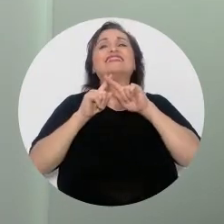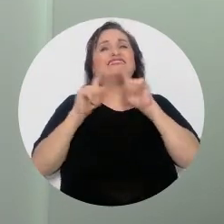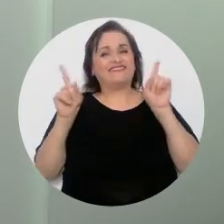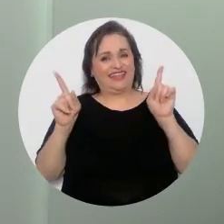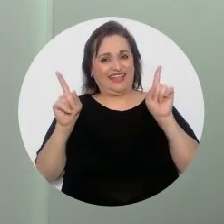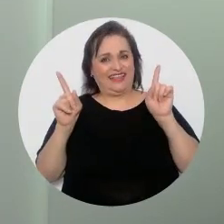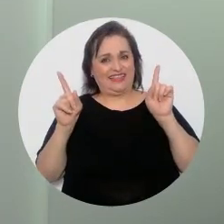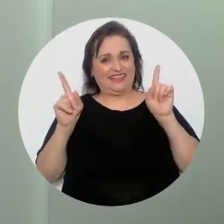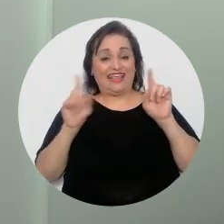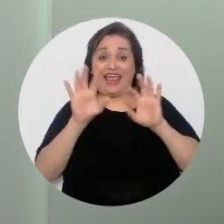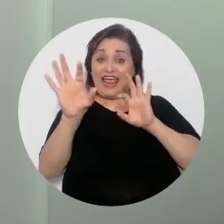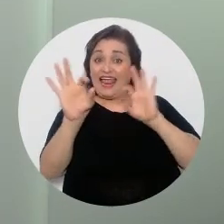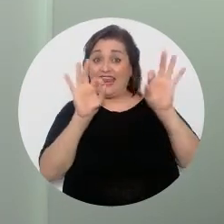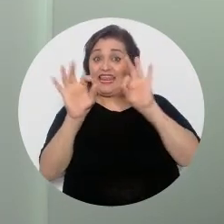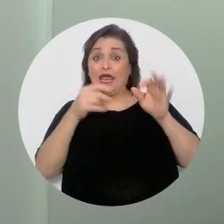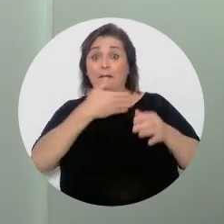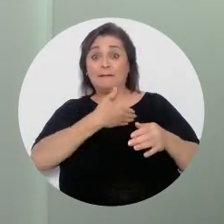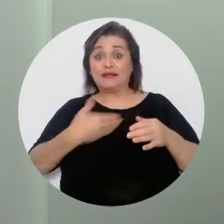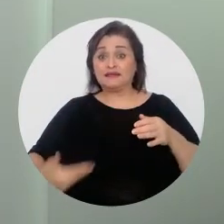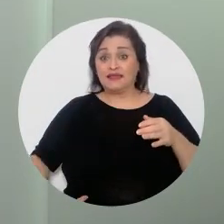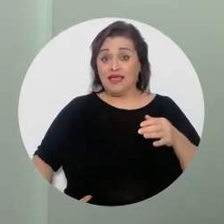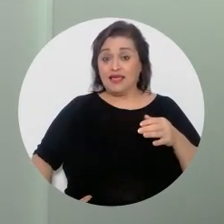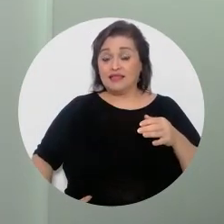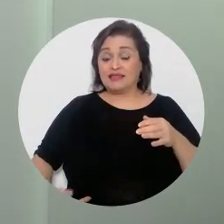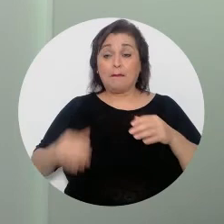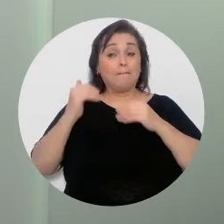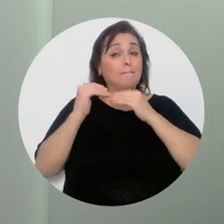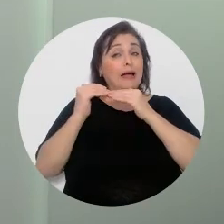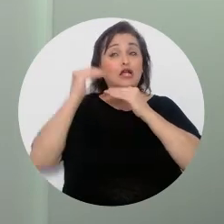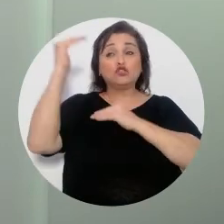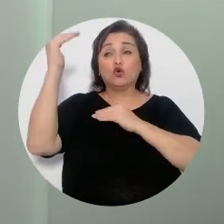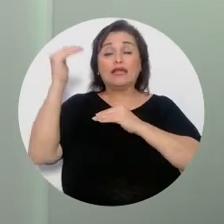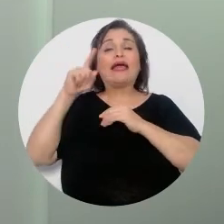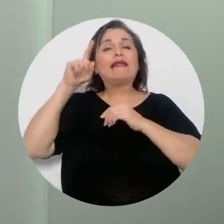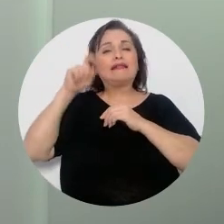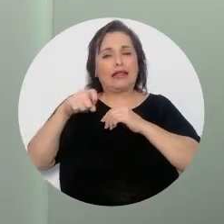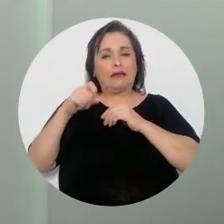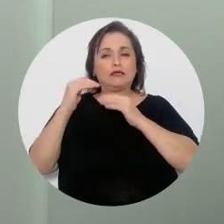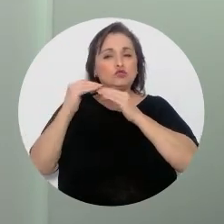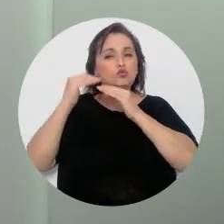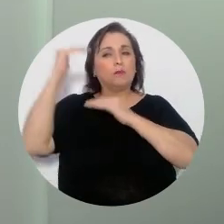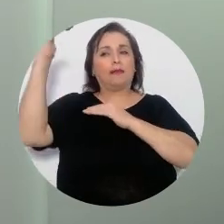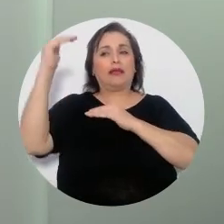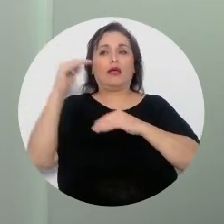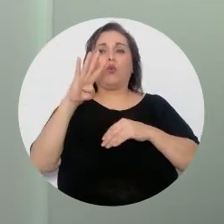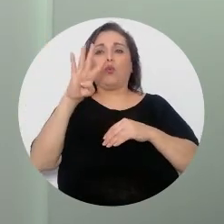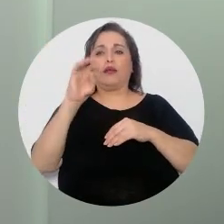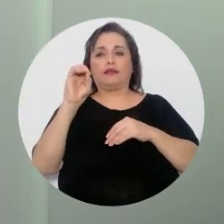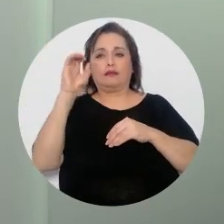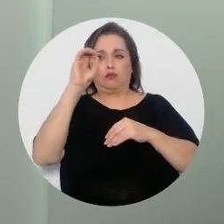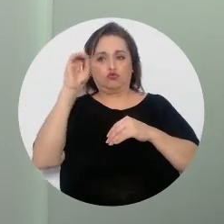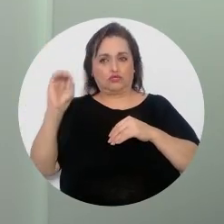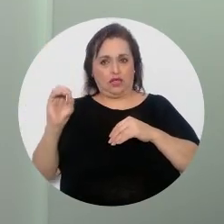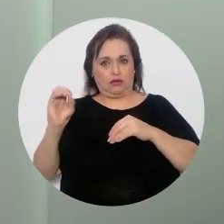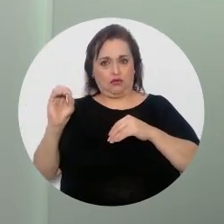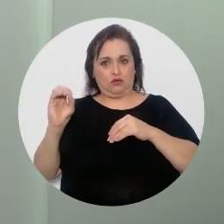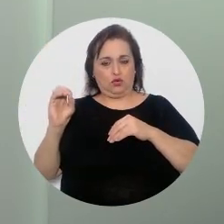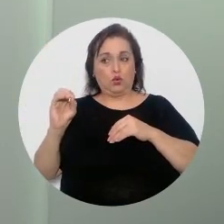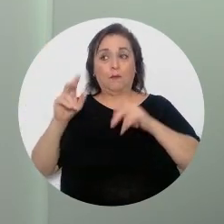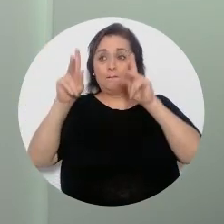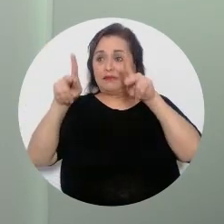la presidencia de la República. Para elegir presidente, esa mayoría tiene que por lo menos superar el